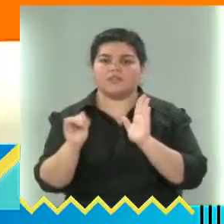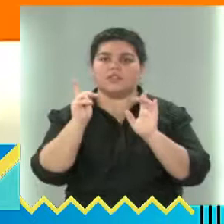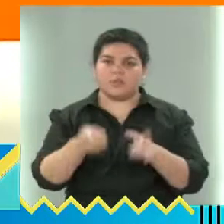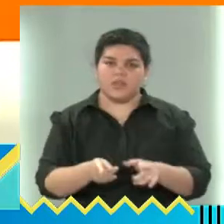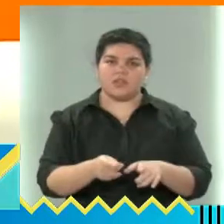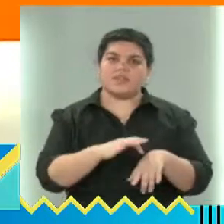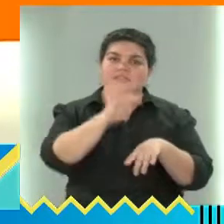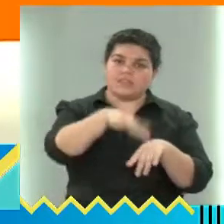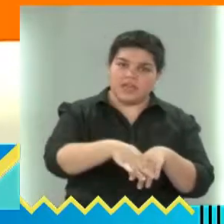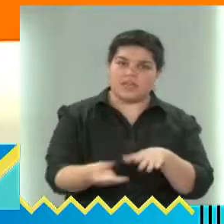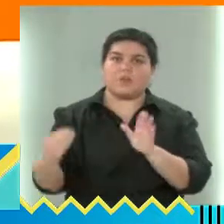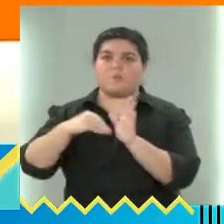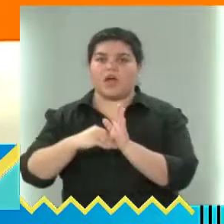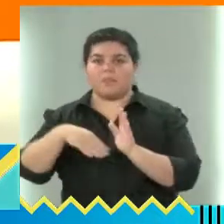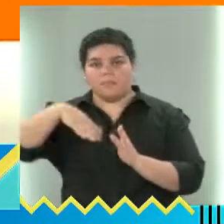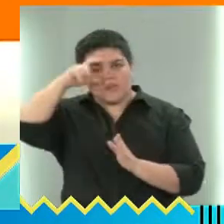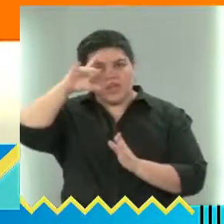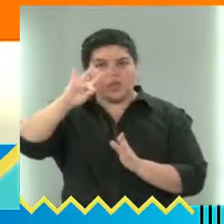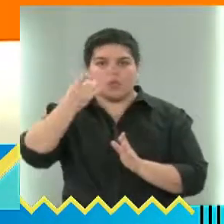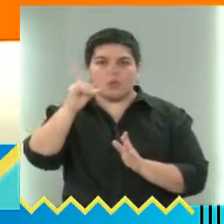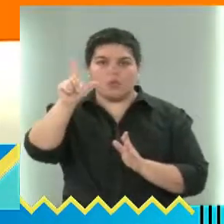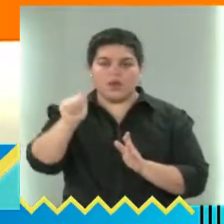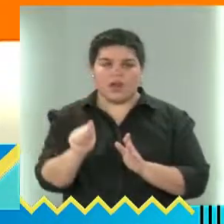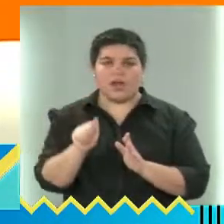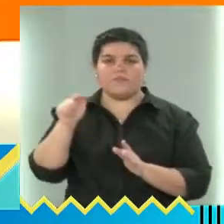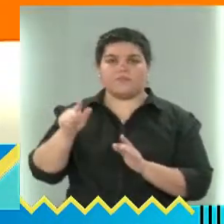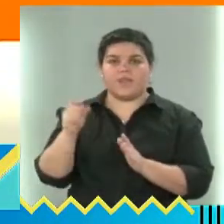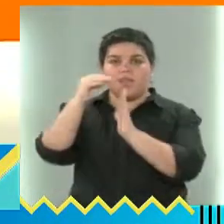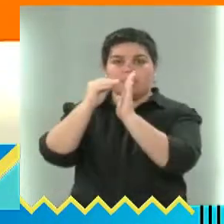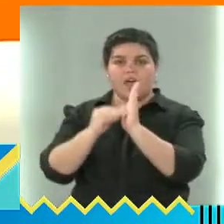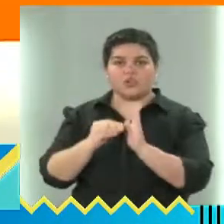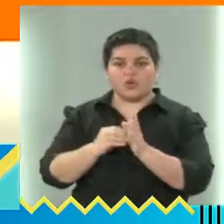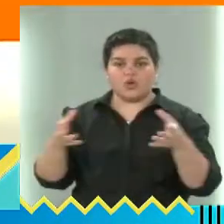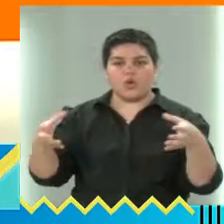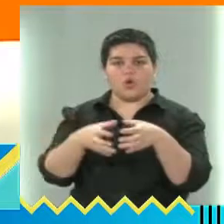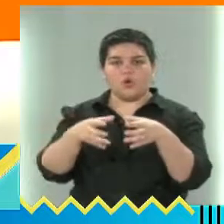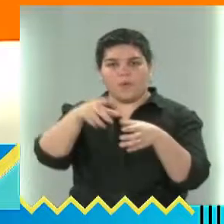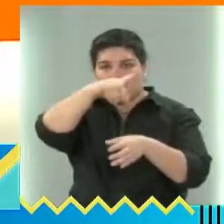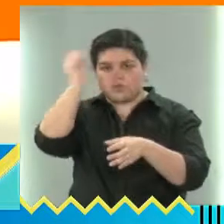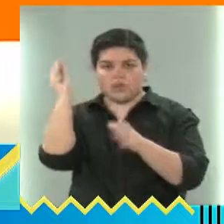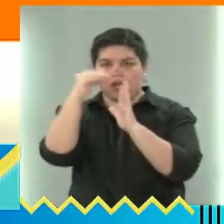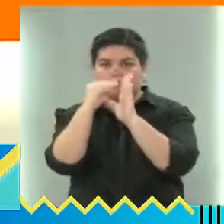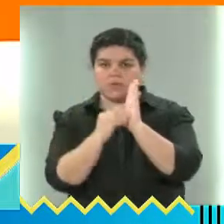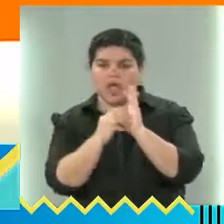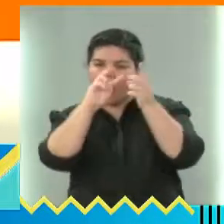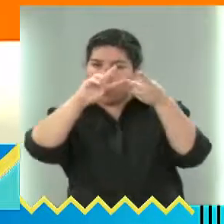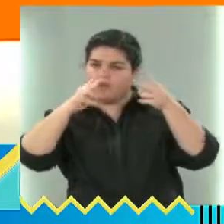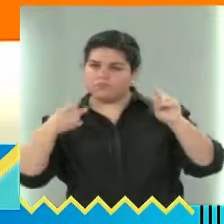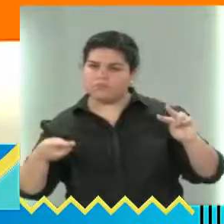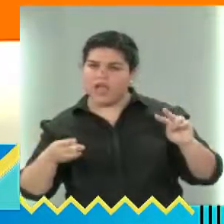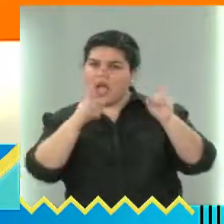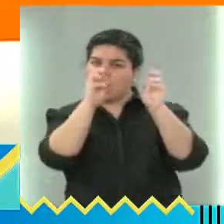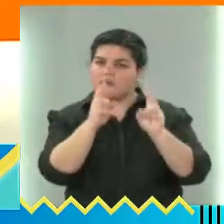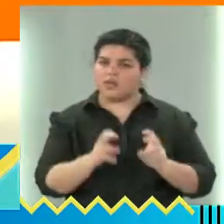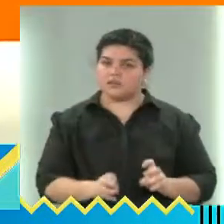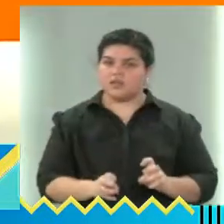de médula. Eso va a una base de datos, a INCUCAI a nivel nacional, para luego ser estudiado genéticamente y quedar en una base de